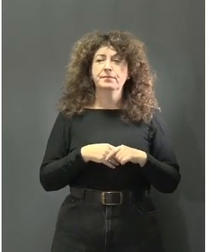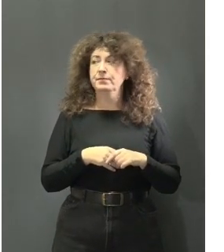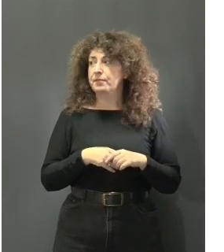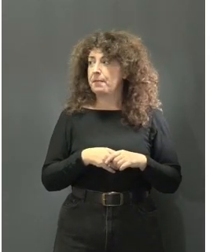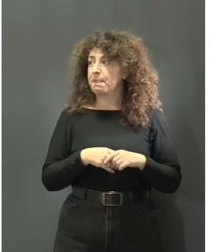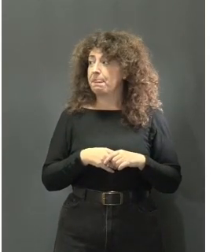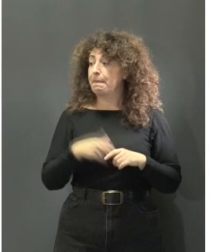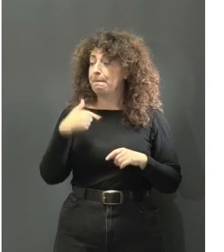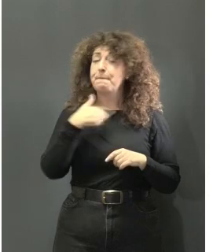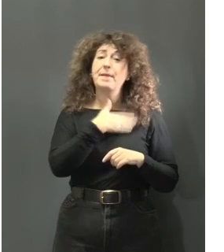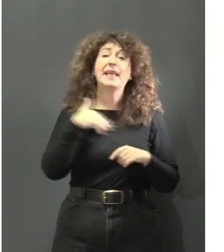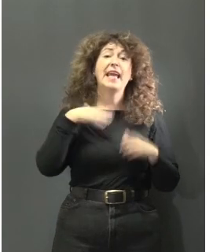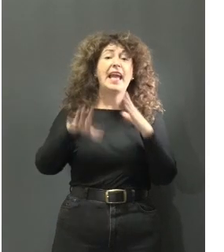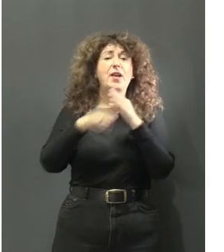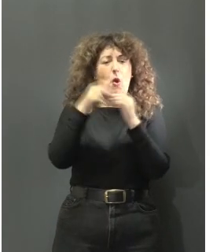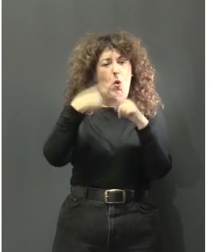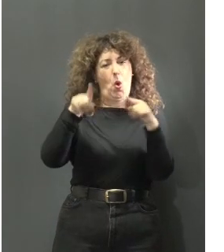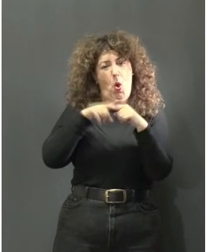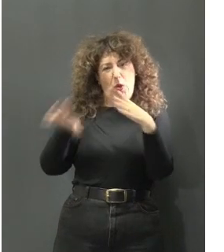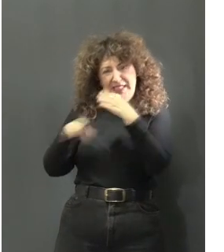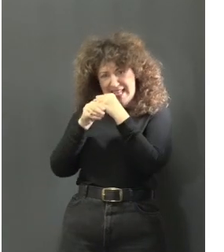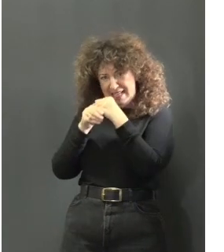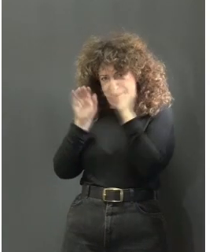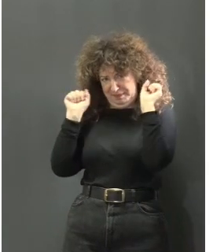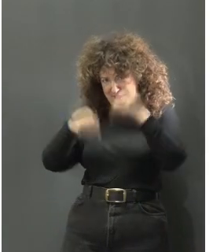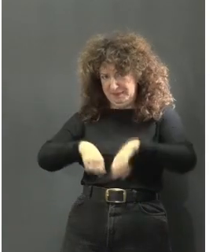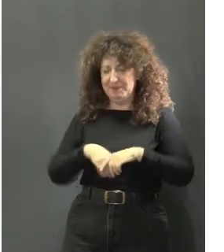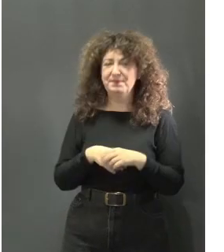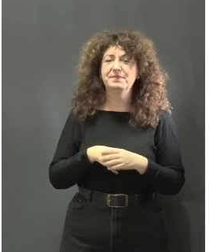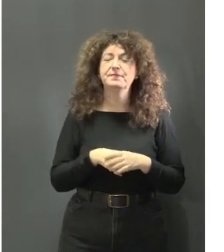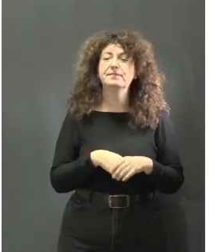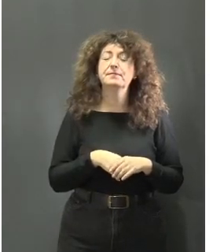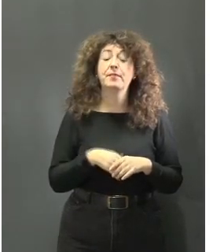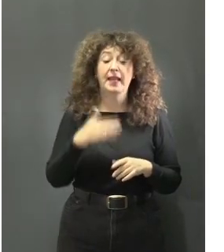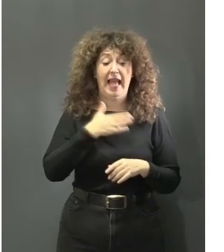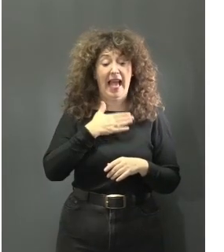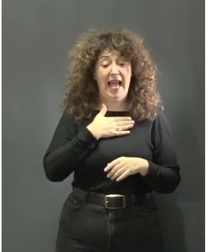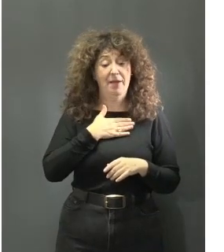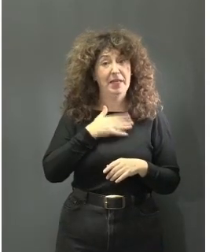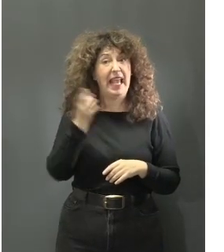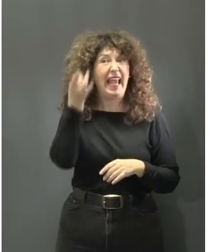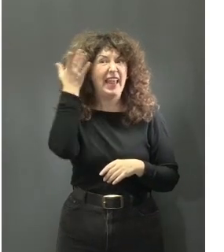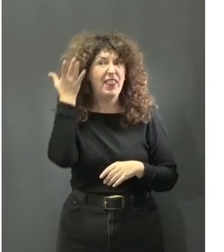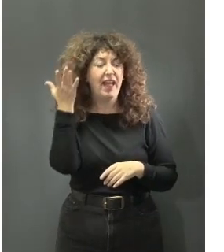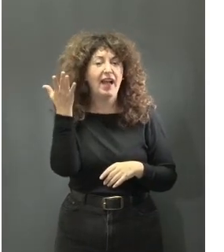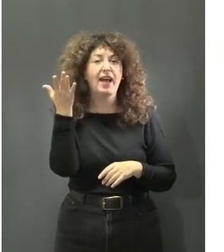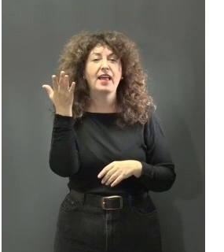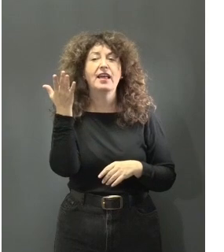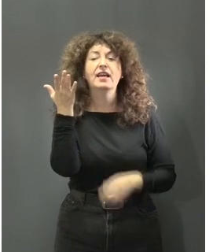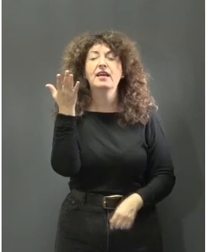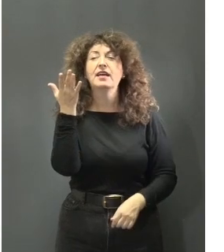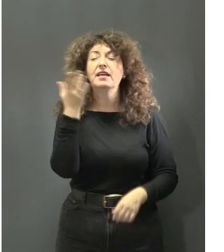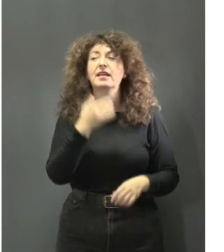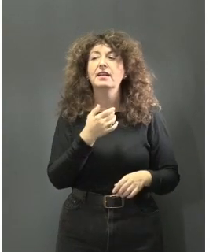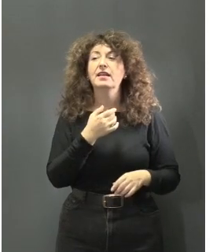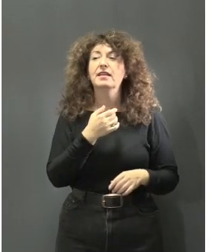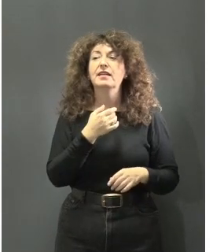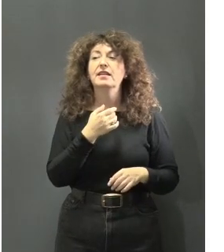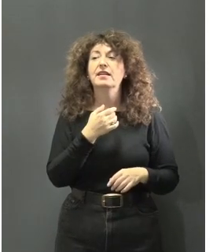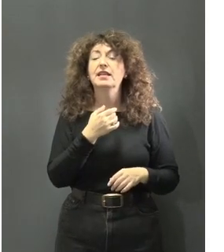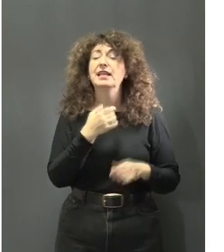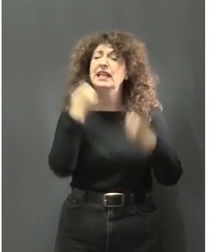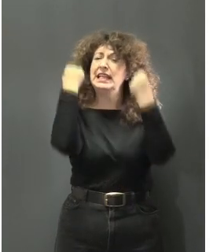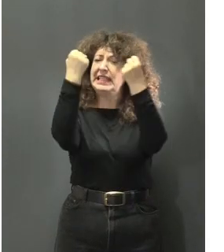Por apuntar alguna cosa, es que a mí me gusta mucho la idea esa de que